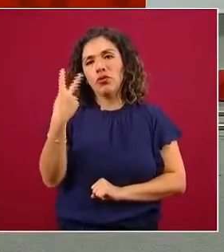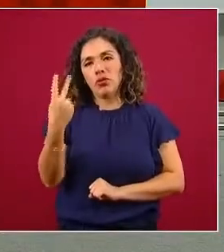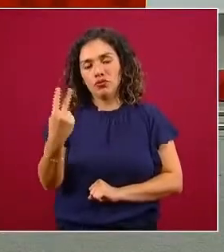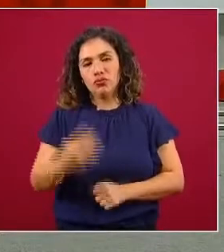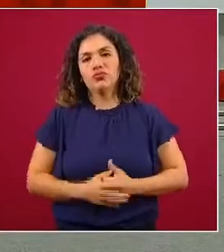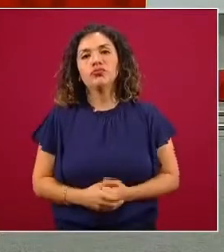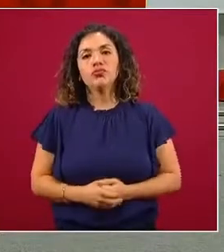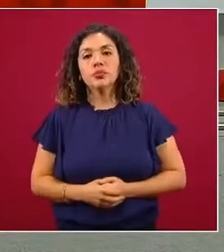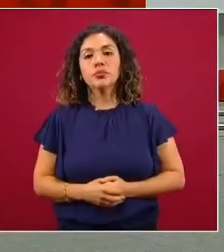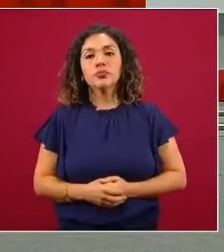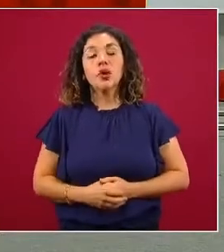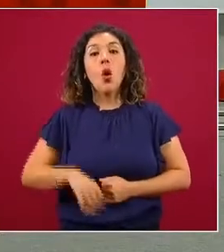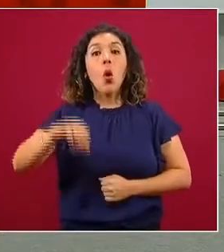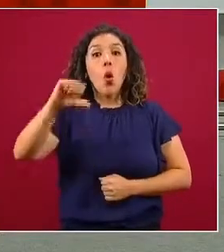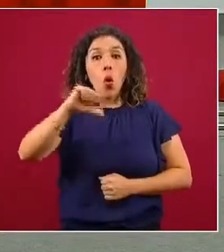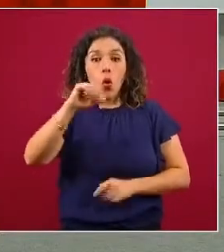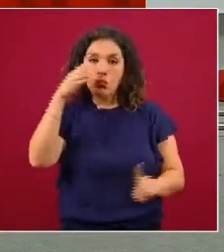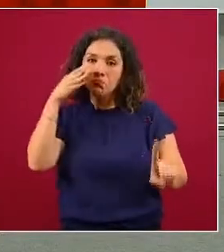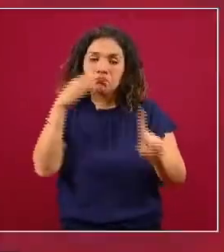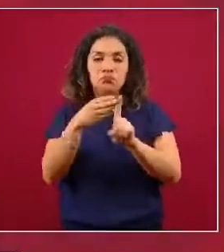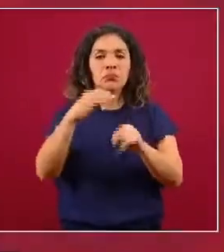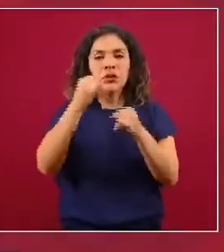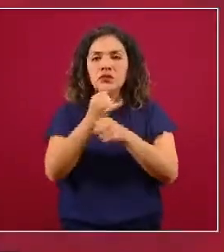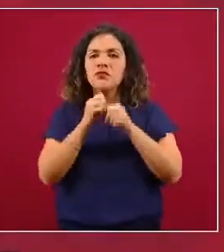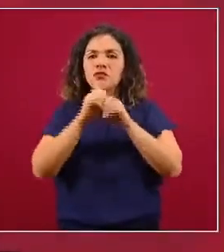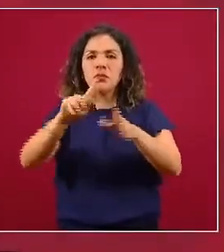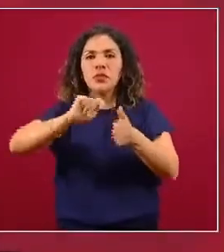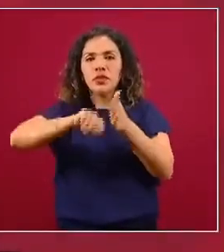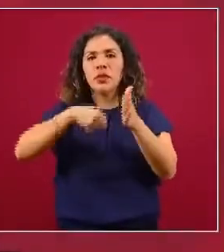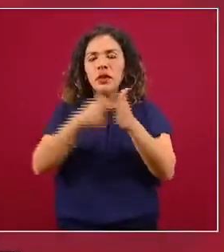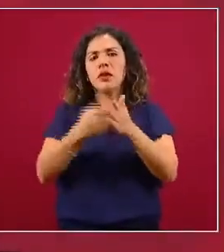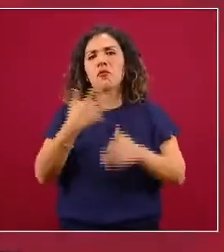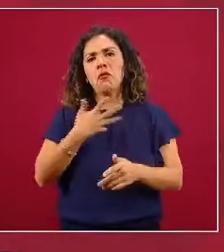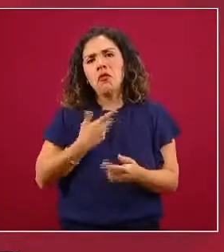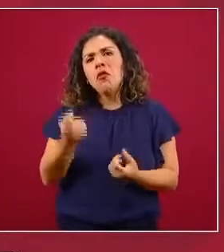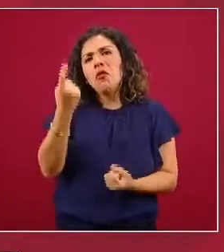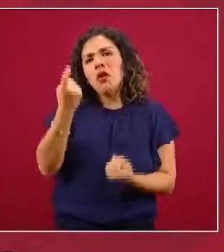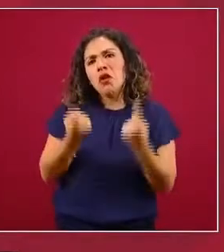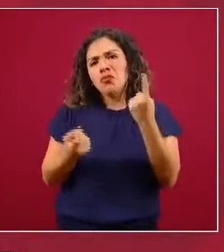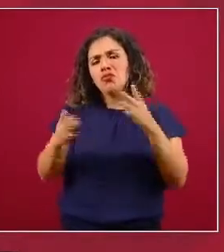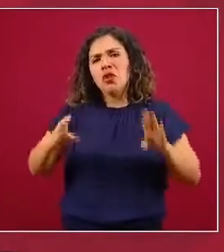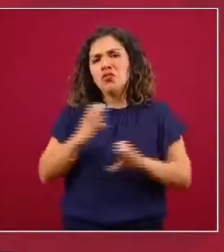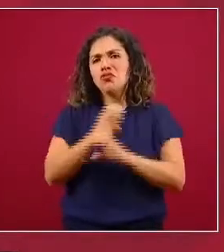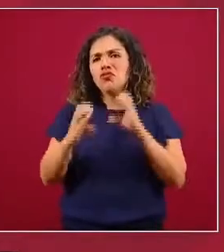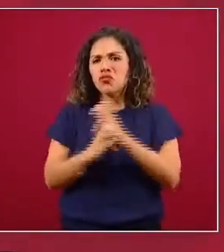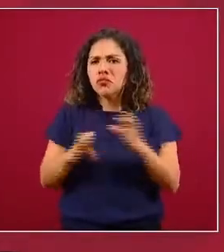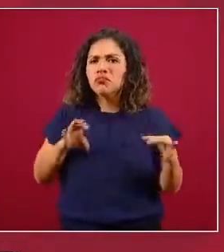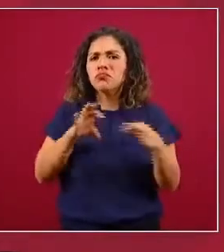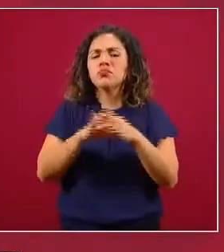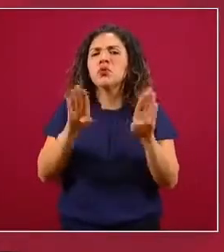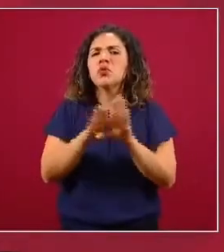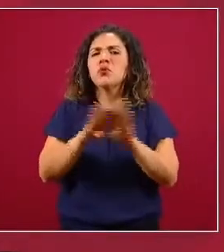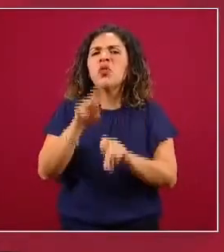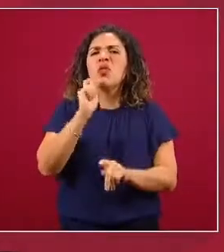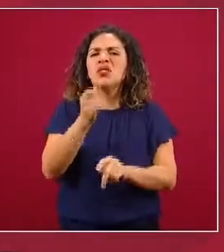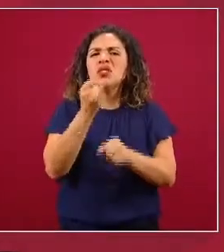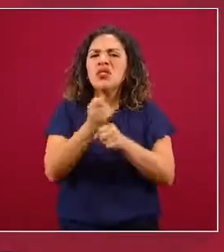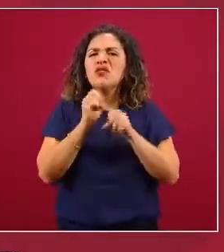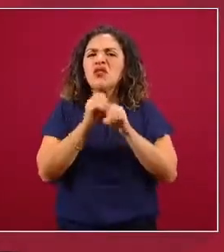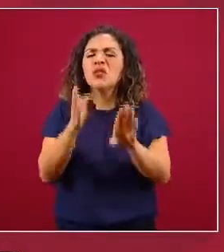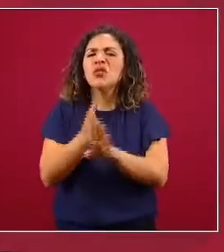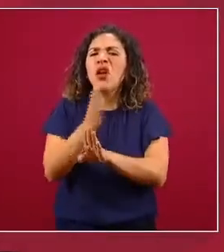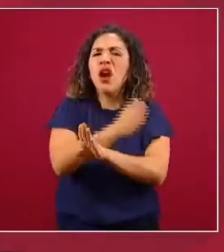SARS-CoV-2. Hoy nos vamos a enfocar en el informe técnico. Tenemos algunos elementos complementarios como una información que había